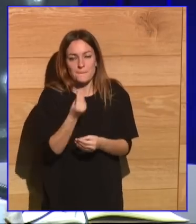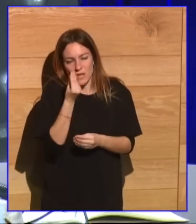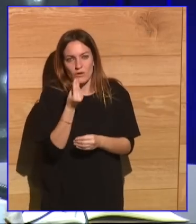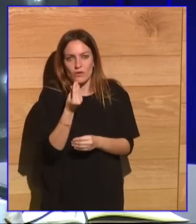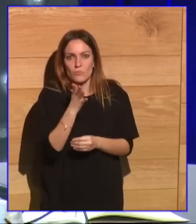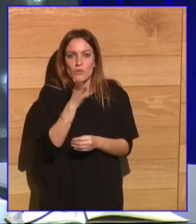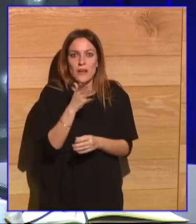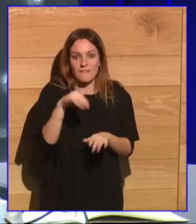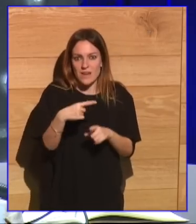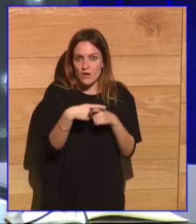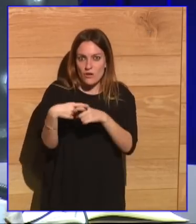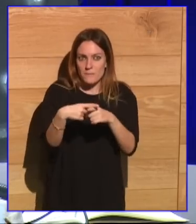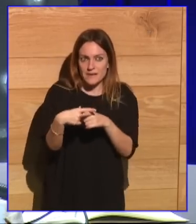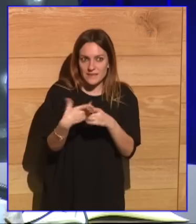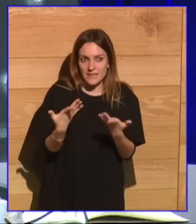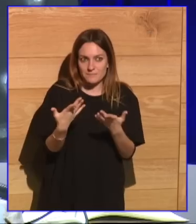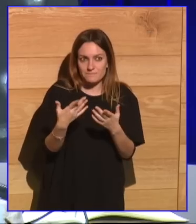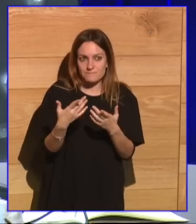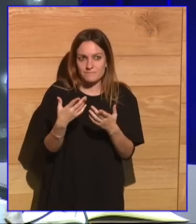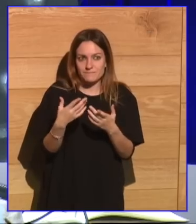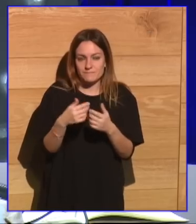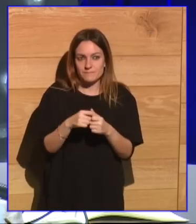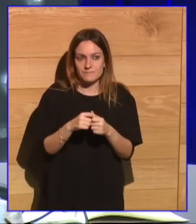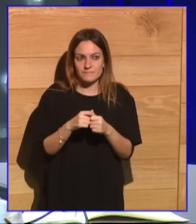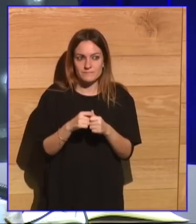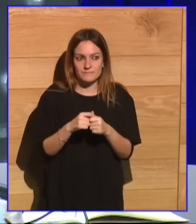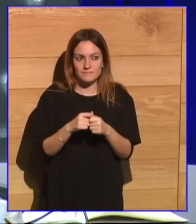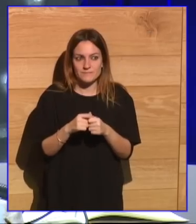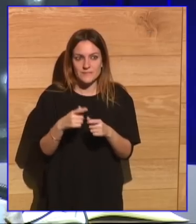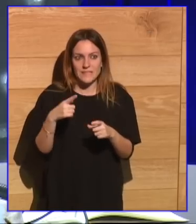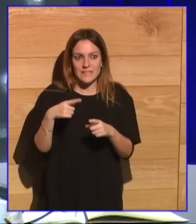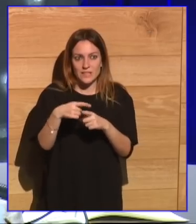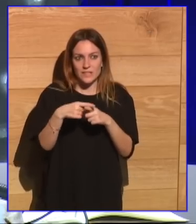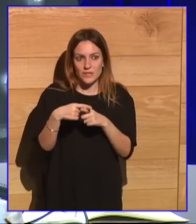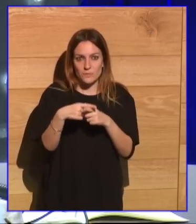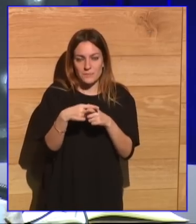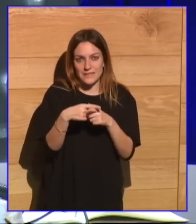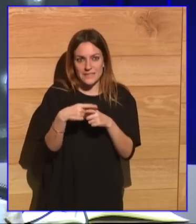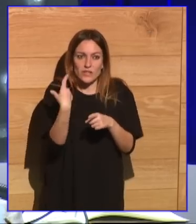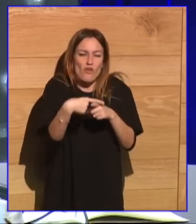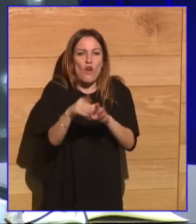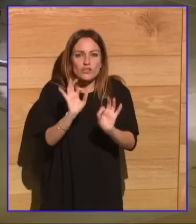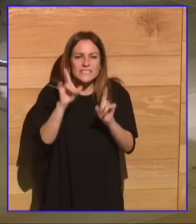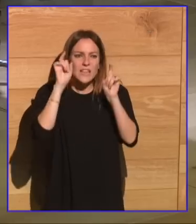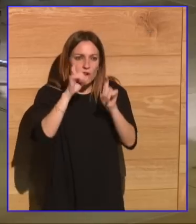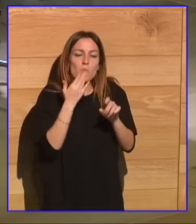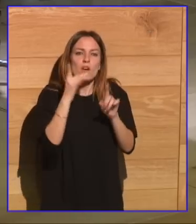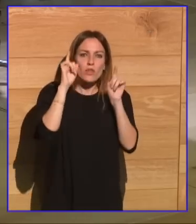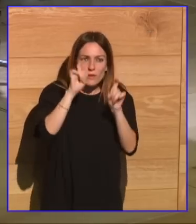comparten genética, con genética lo digo en términos no literales, evidentemente.